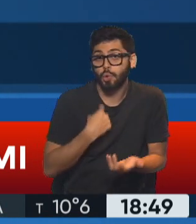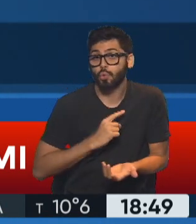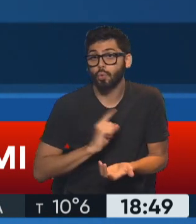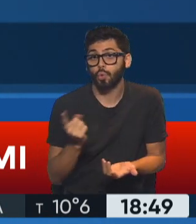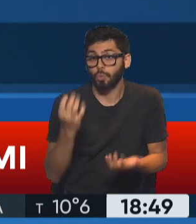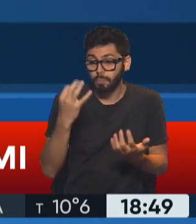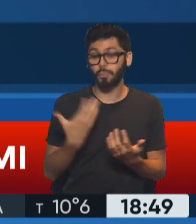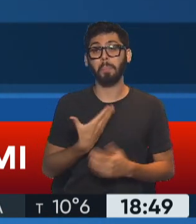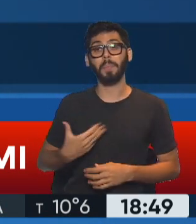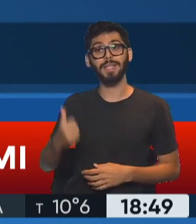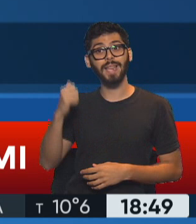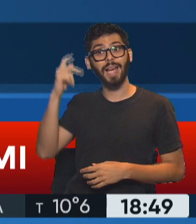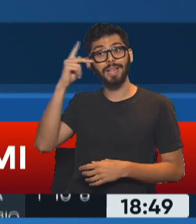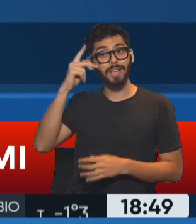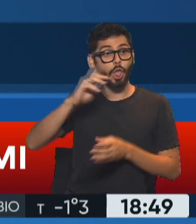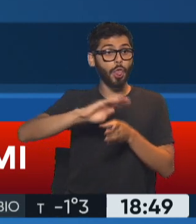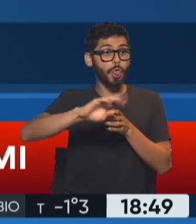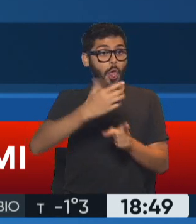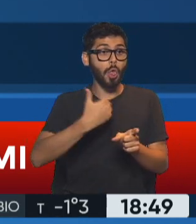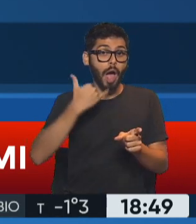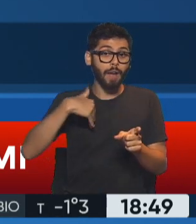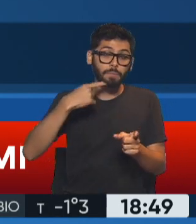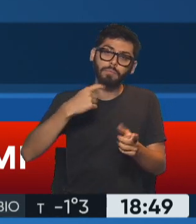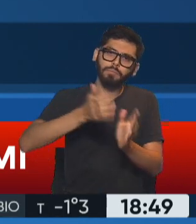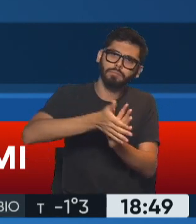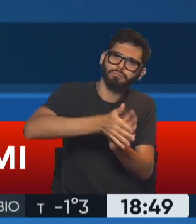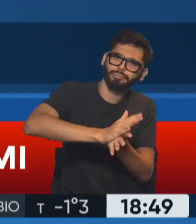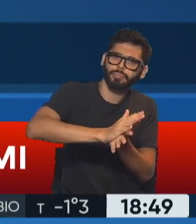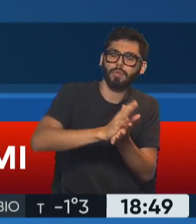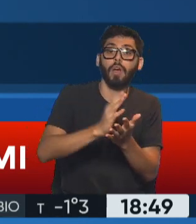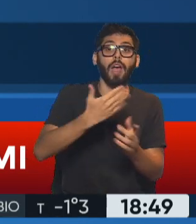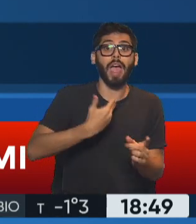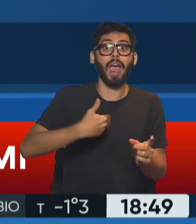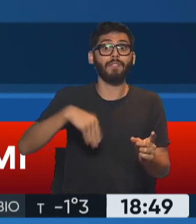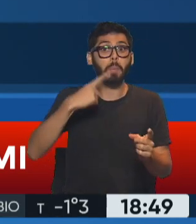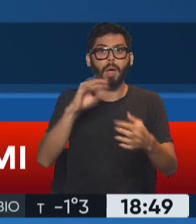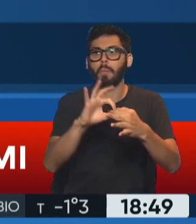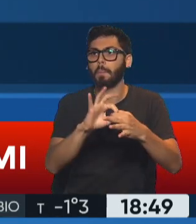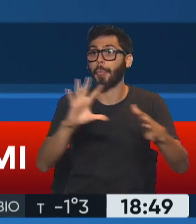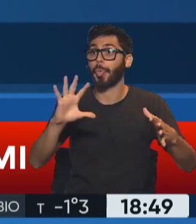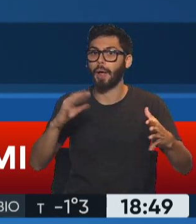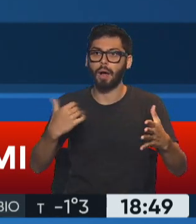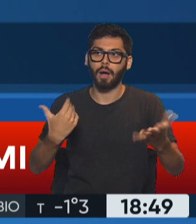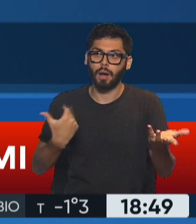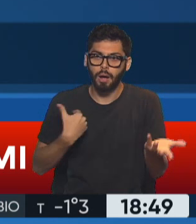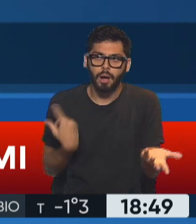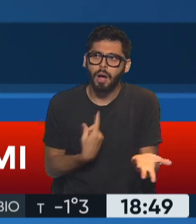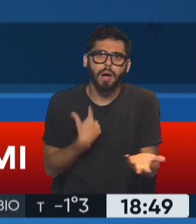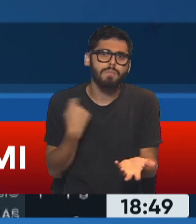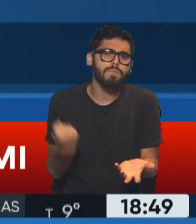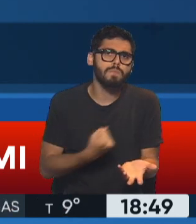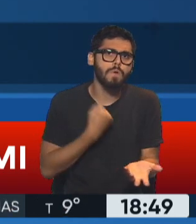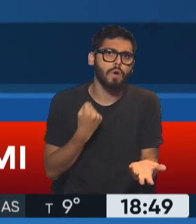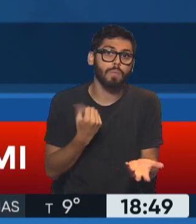presidente Néstor Kirchner canceló la deuda con el fondo, y salir del Fondo Monetario Internacional fue muy importante para nosotros porque es